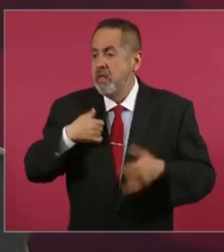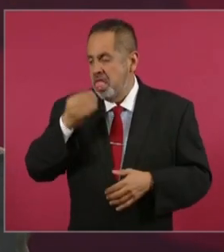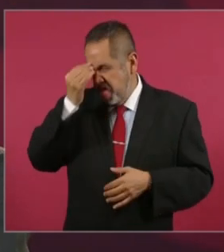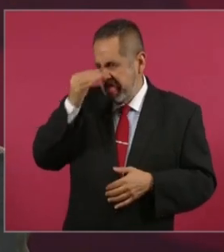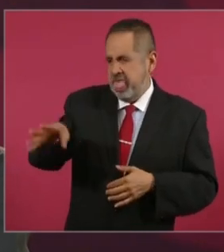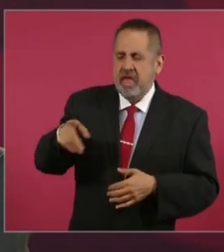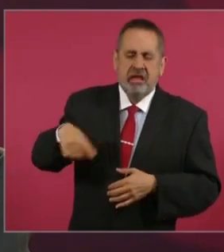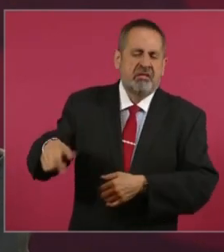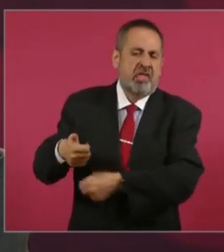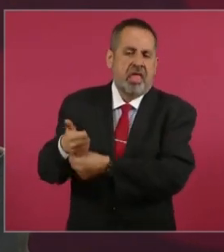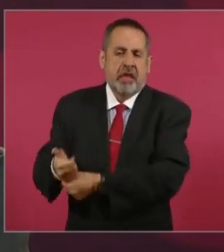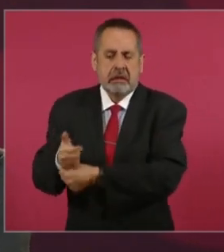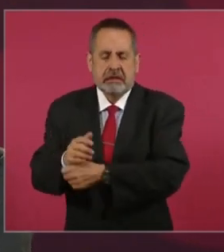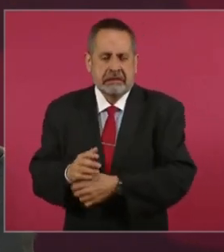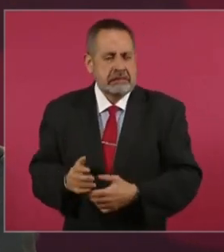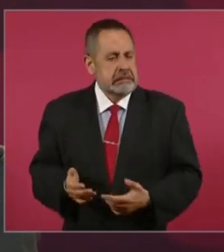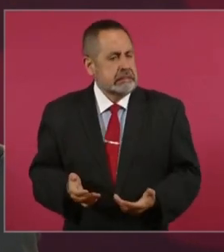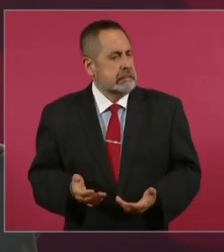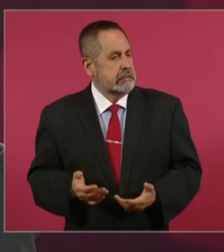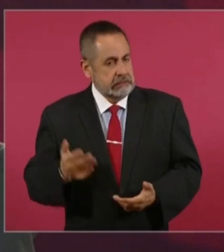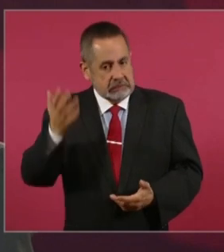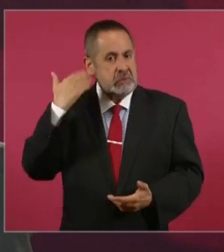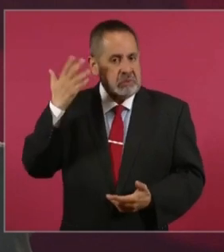Fue tremendo,